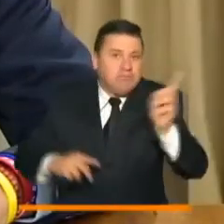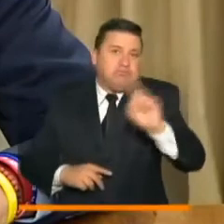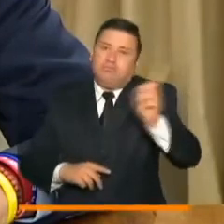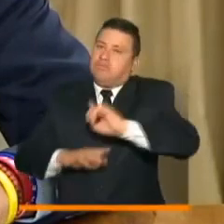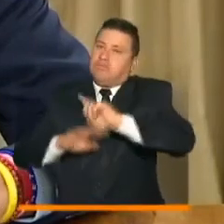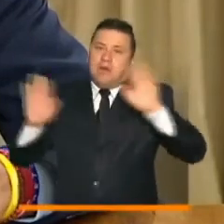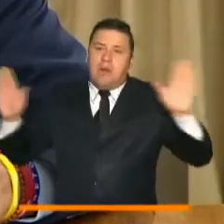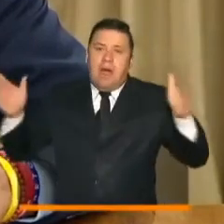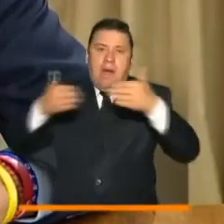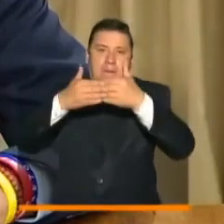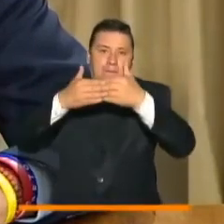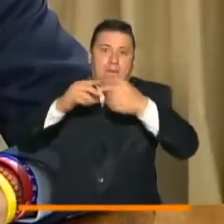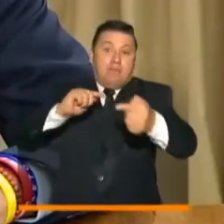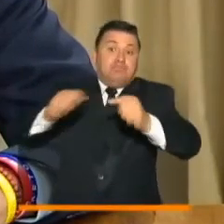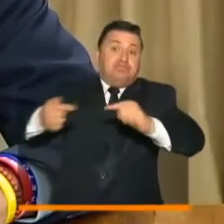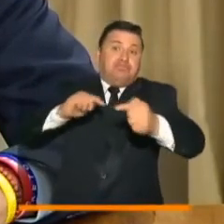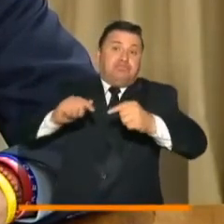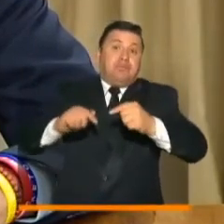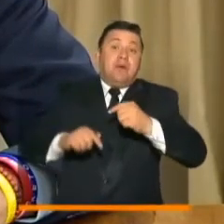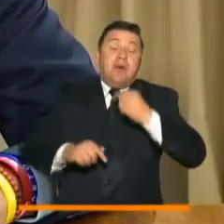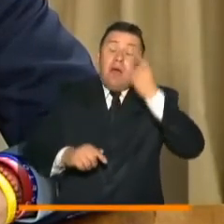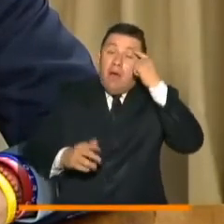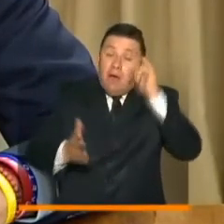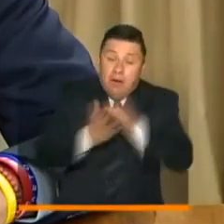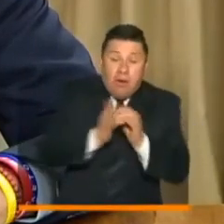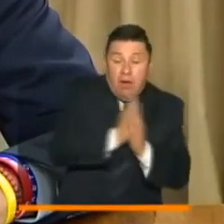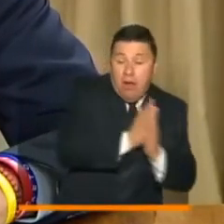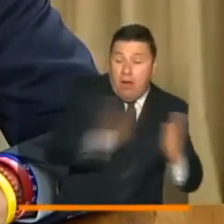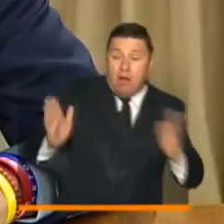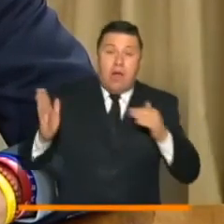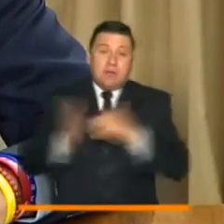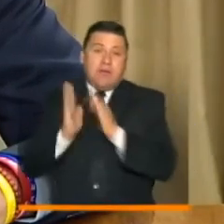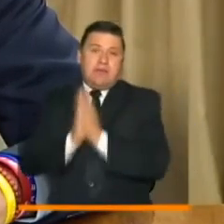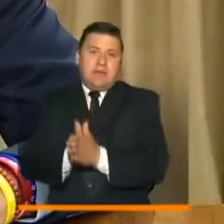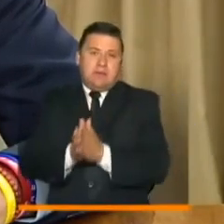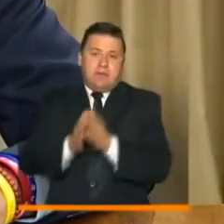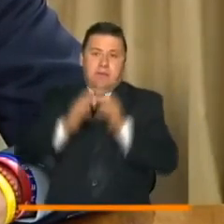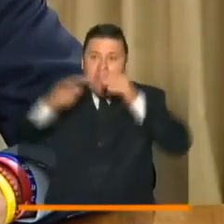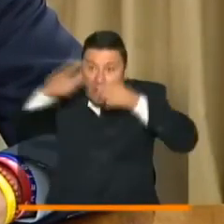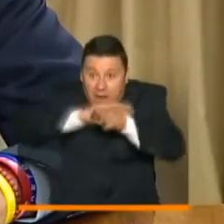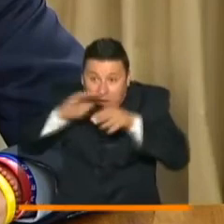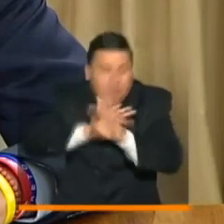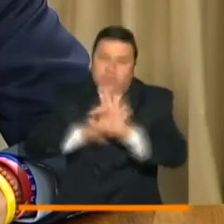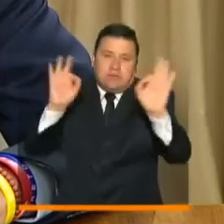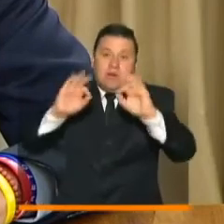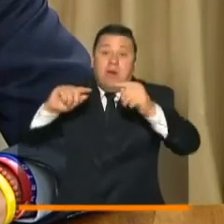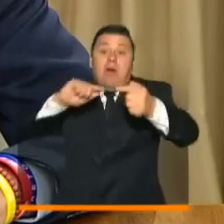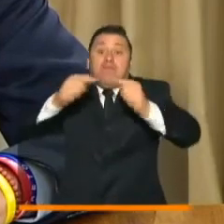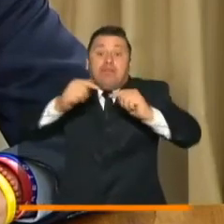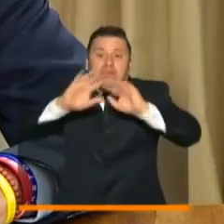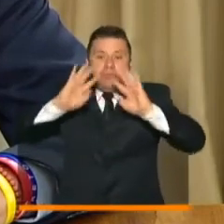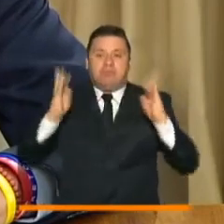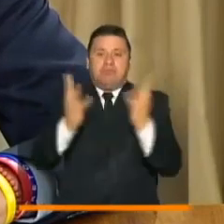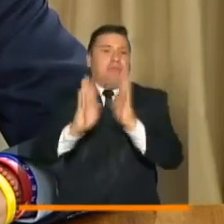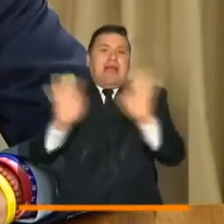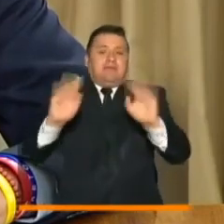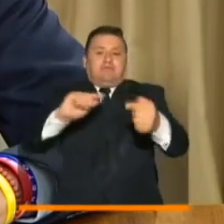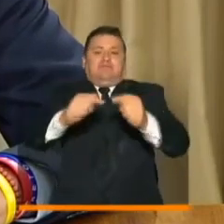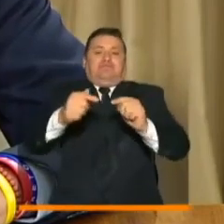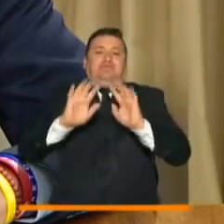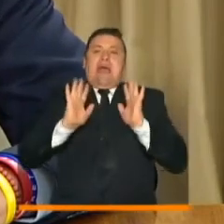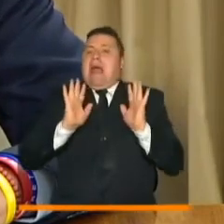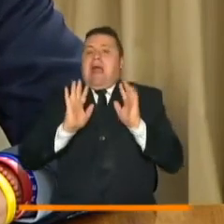que se han mencionado por este año, serán a puerta abierta. Y aquí hay que mandar un mensaje muy importante: del autocuidado, de